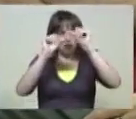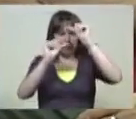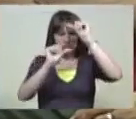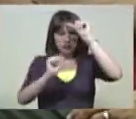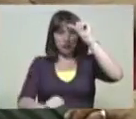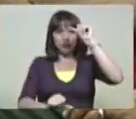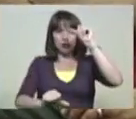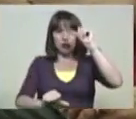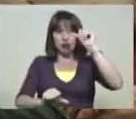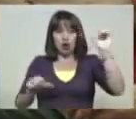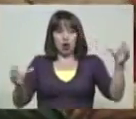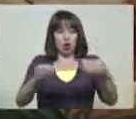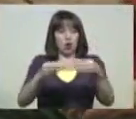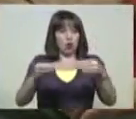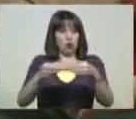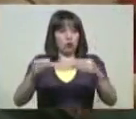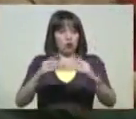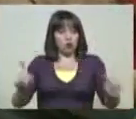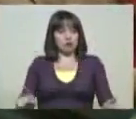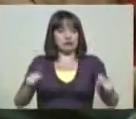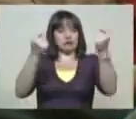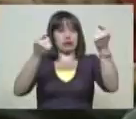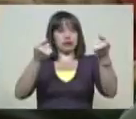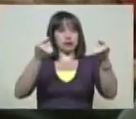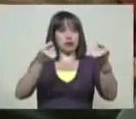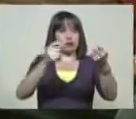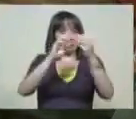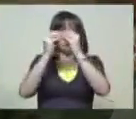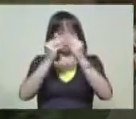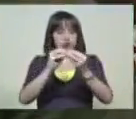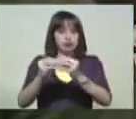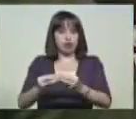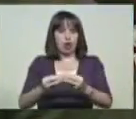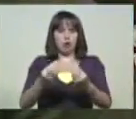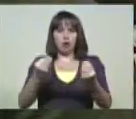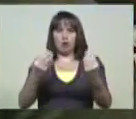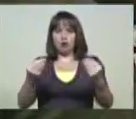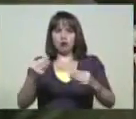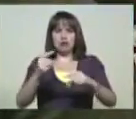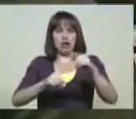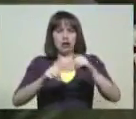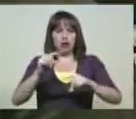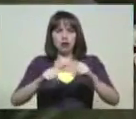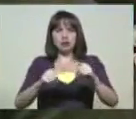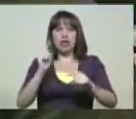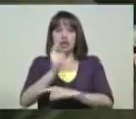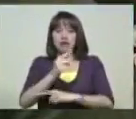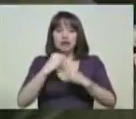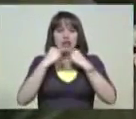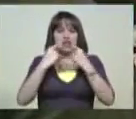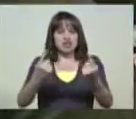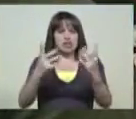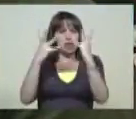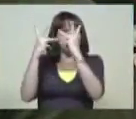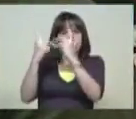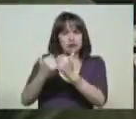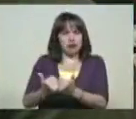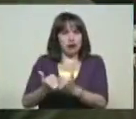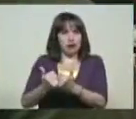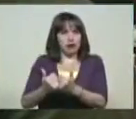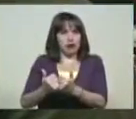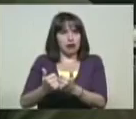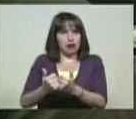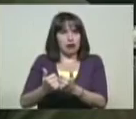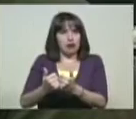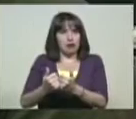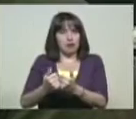recuperación hasta donde nosotros podamos decir porque hay muchas cosas que tenemos que ir administrando para que no nos